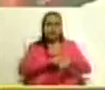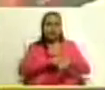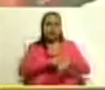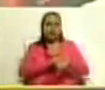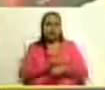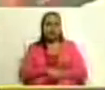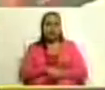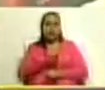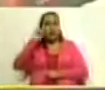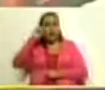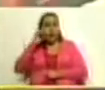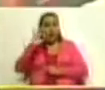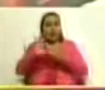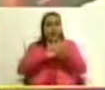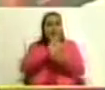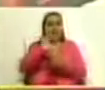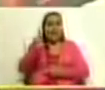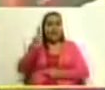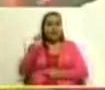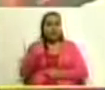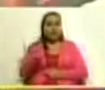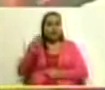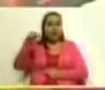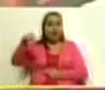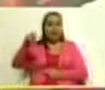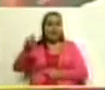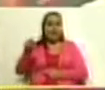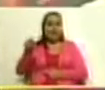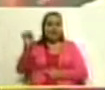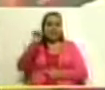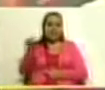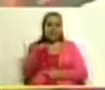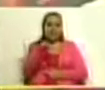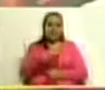de las 3R.net, ¿recuerdan?